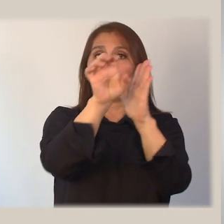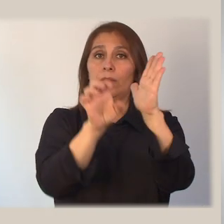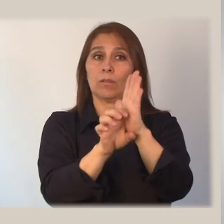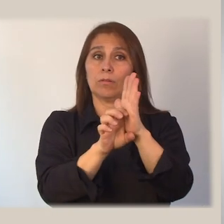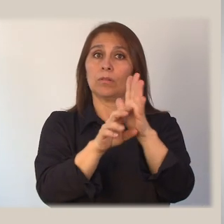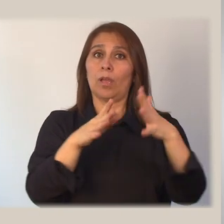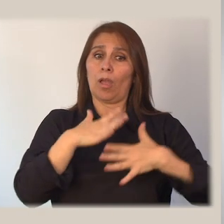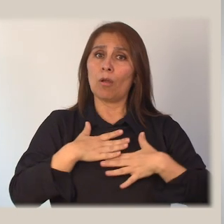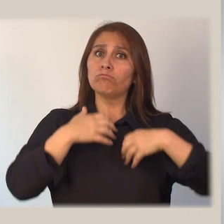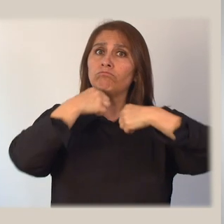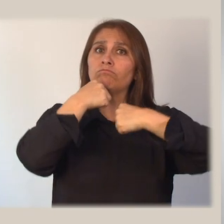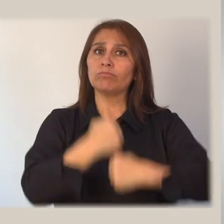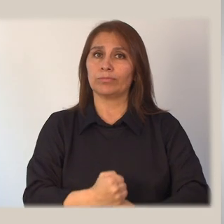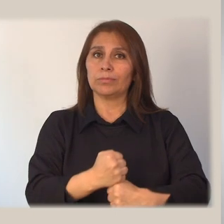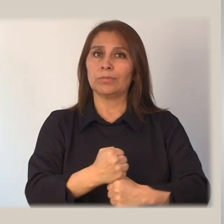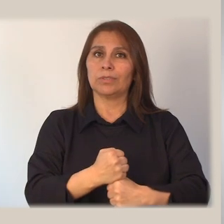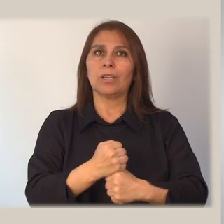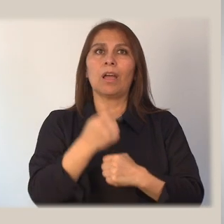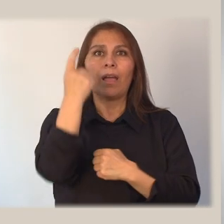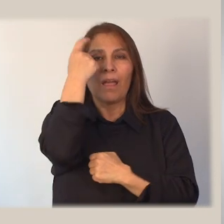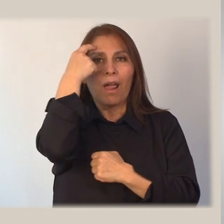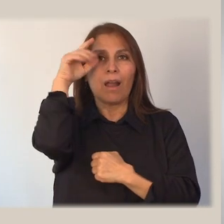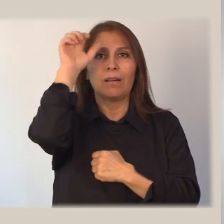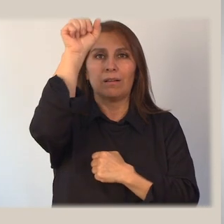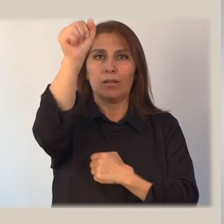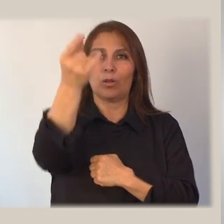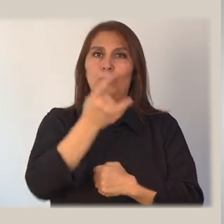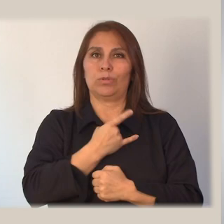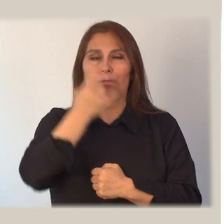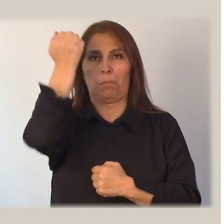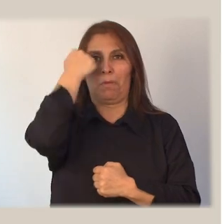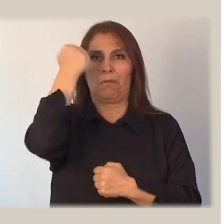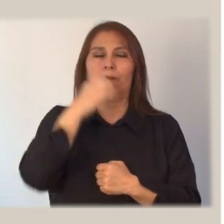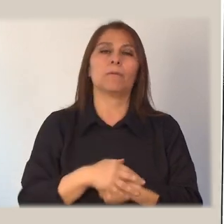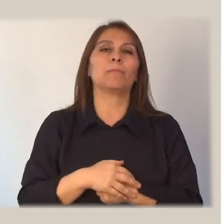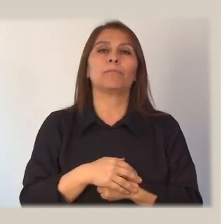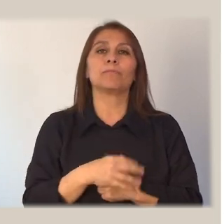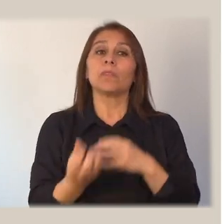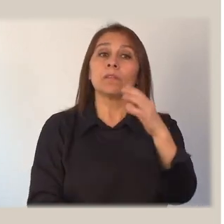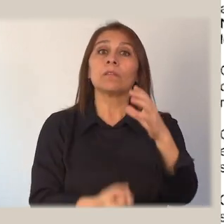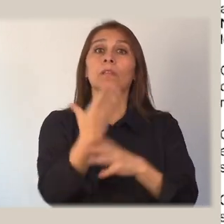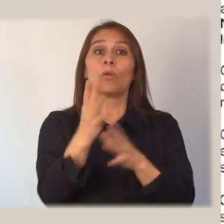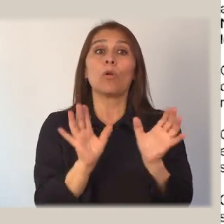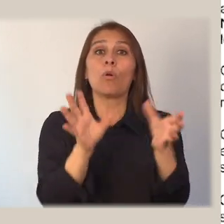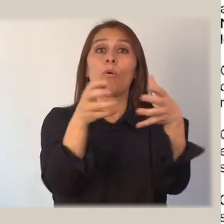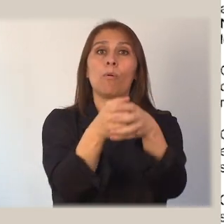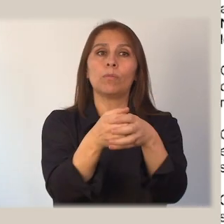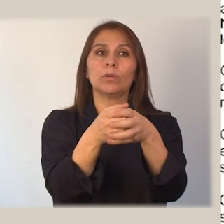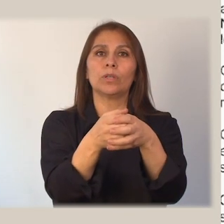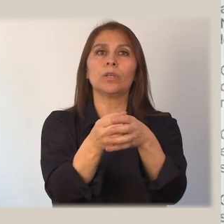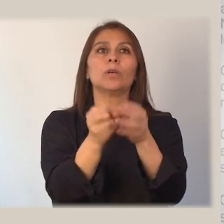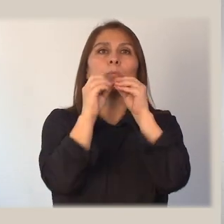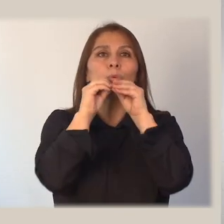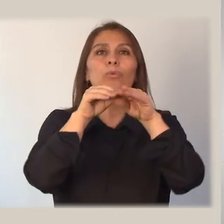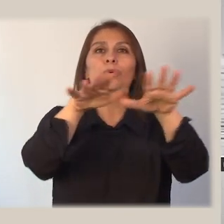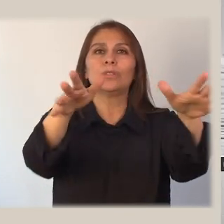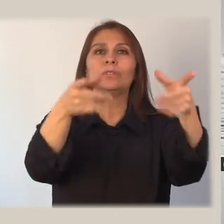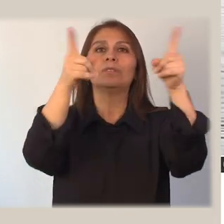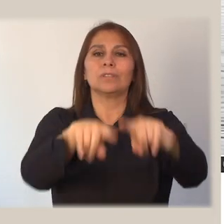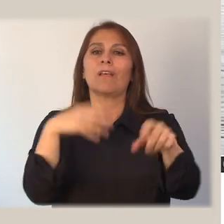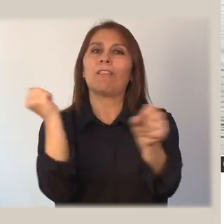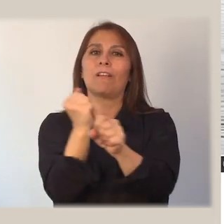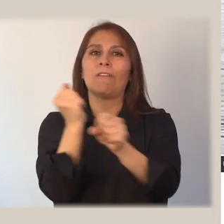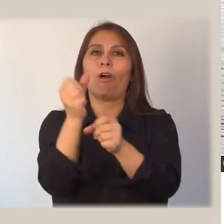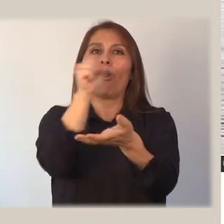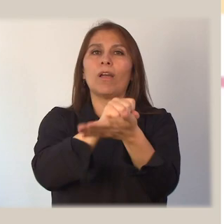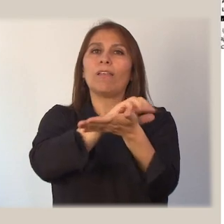Investigación, se estableció el Estatuto de Protección de la Propiedad Intelectual de la Universidad Pedagógica Nacional, se fortaleció el Comité